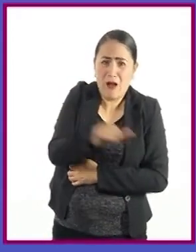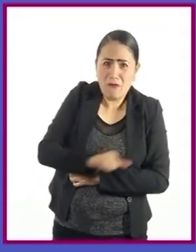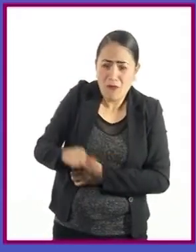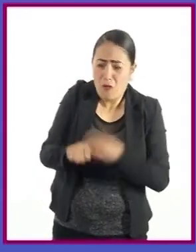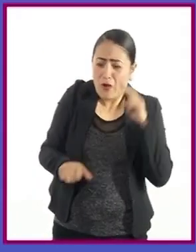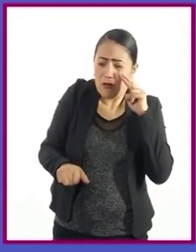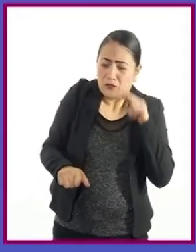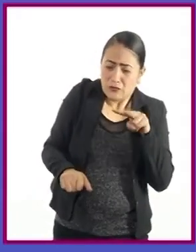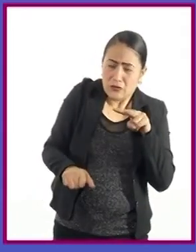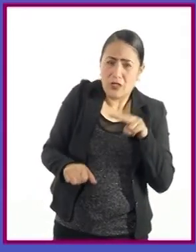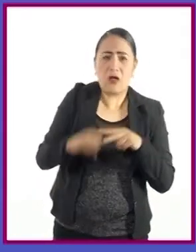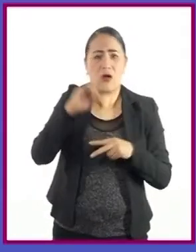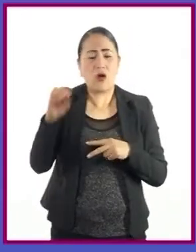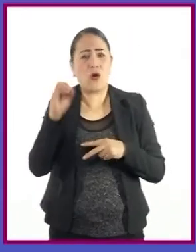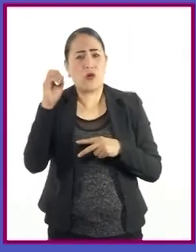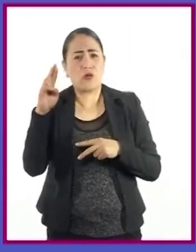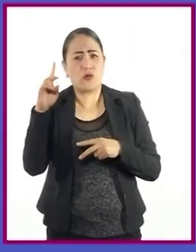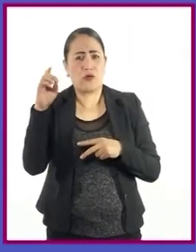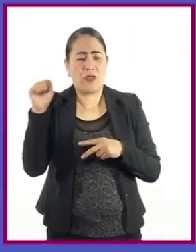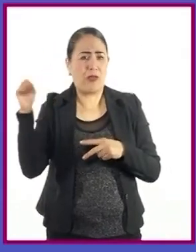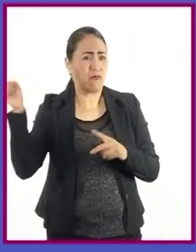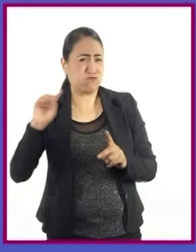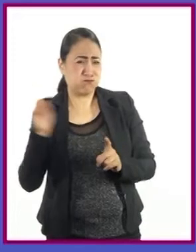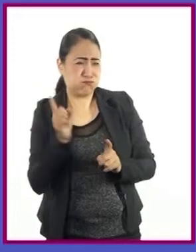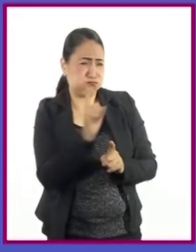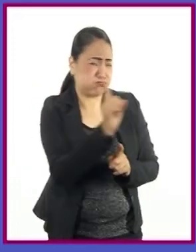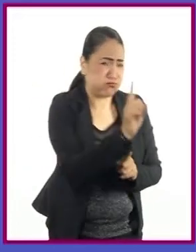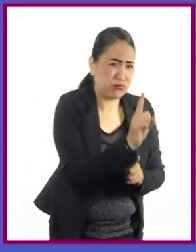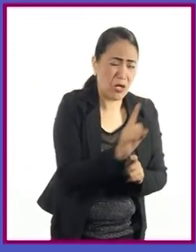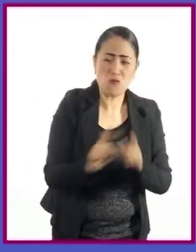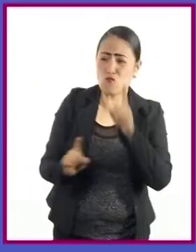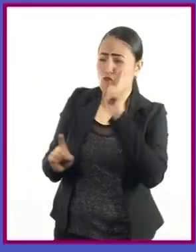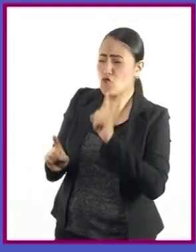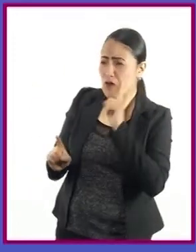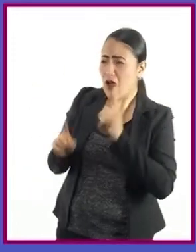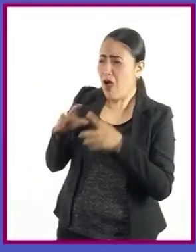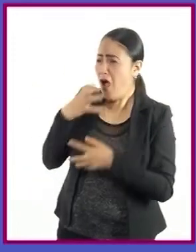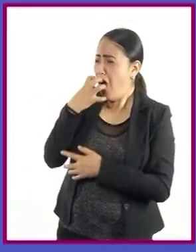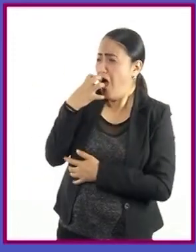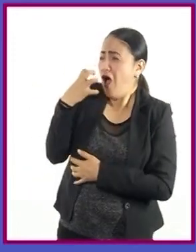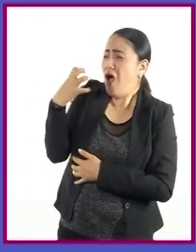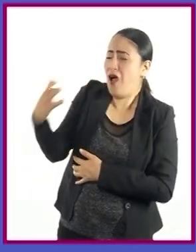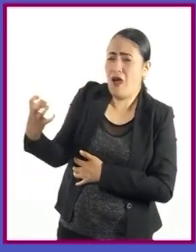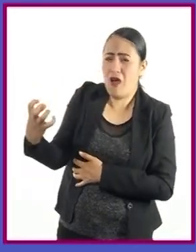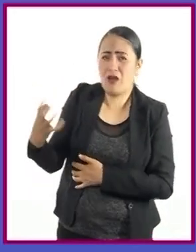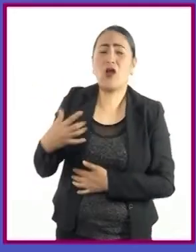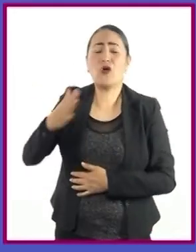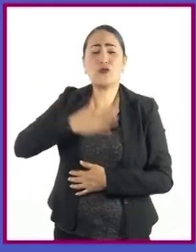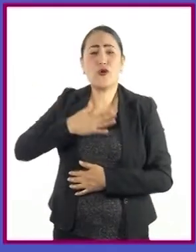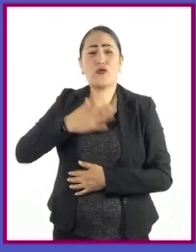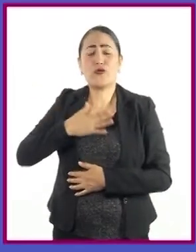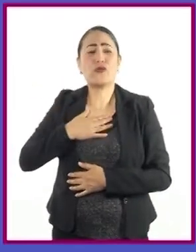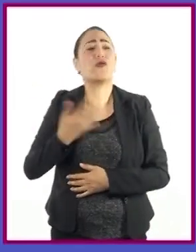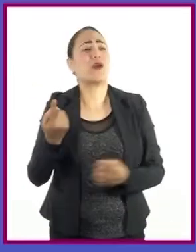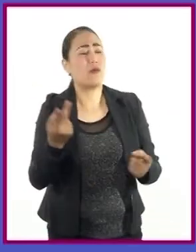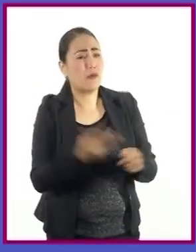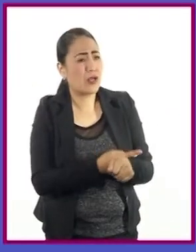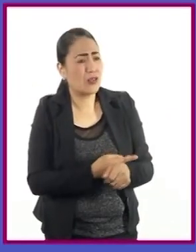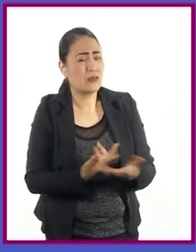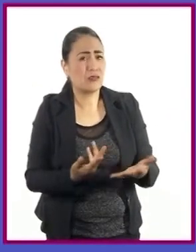Jordán corrió al dormitorio y al verlo aparecer, Alicia dio un alarido de horror. «¡Soy yo, Alicia, soy